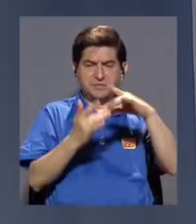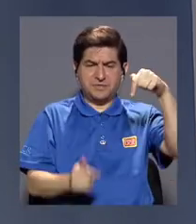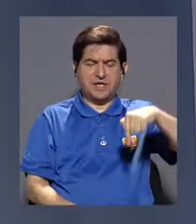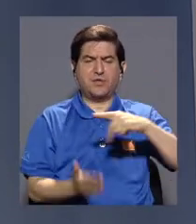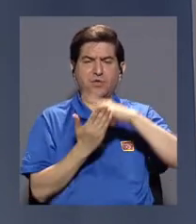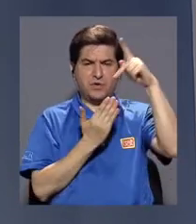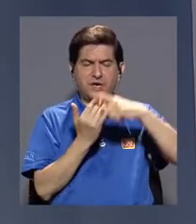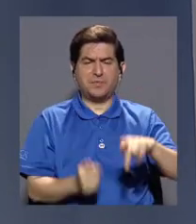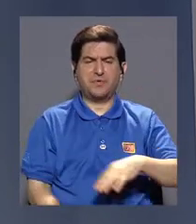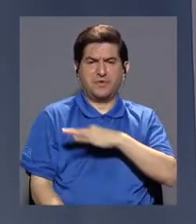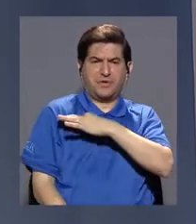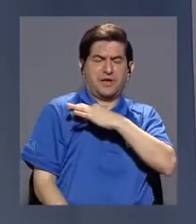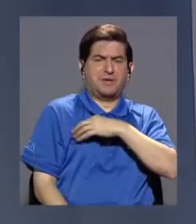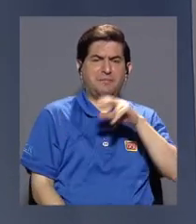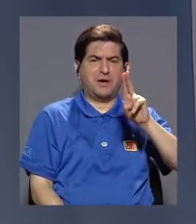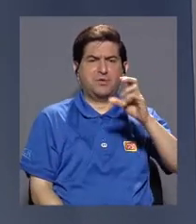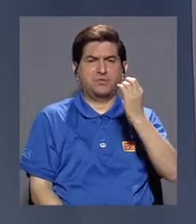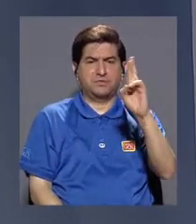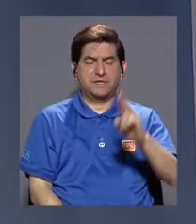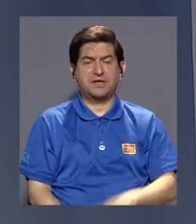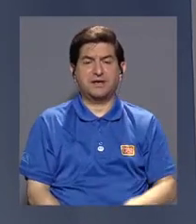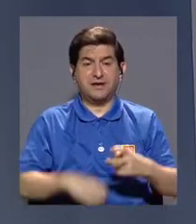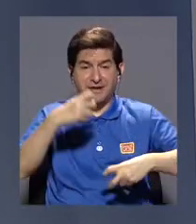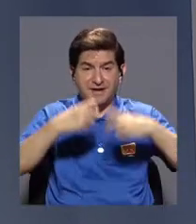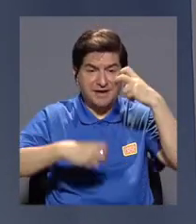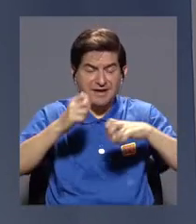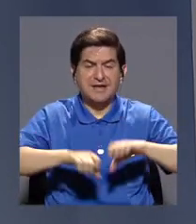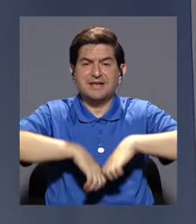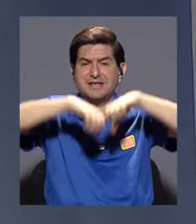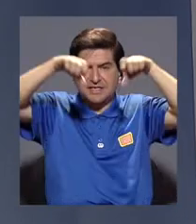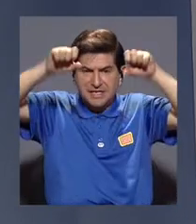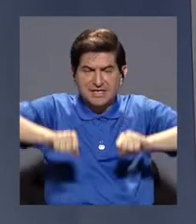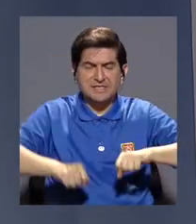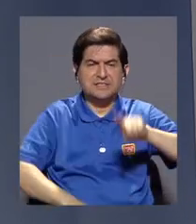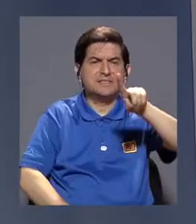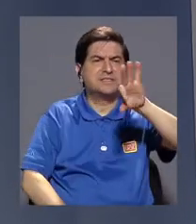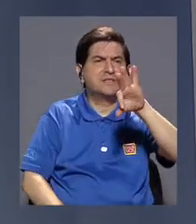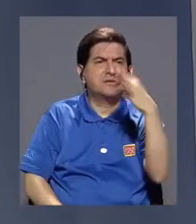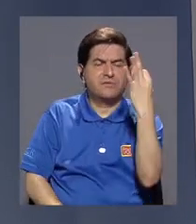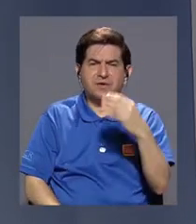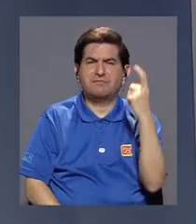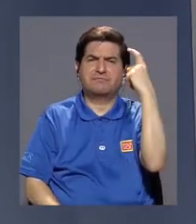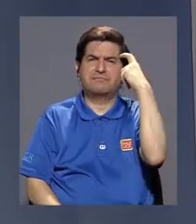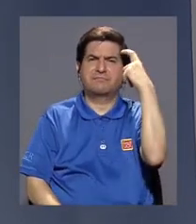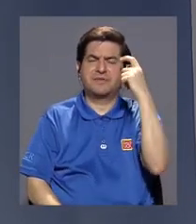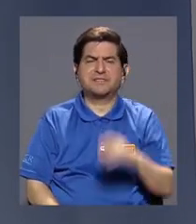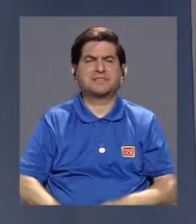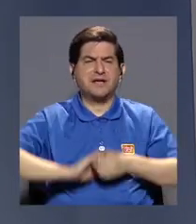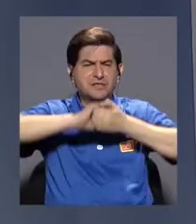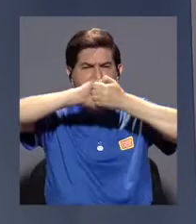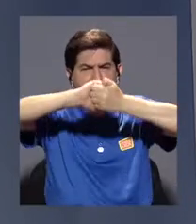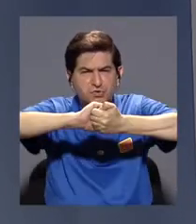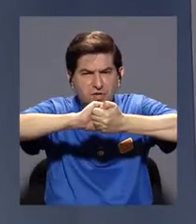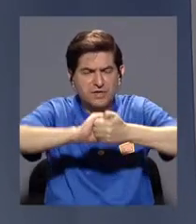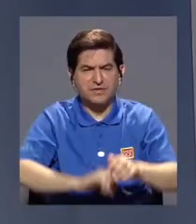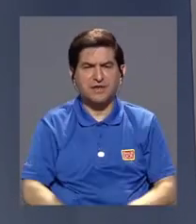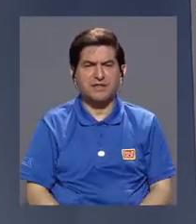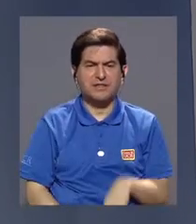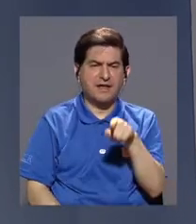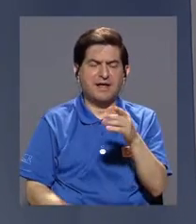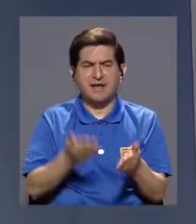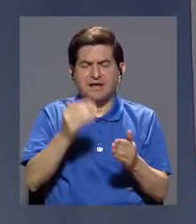Costa Rica, cuando dice que esta crisis en el sistema, de algún modo, cuando pensamos en solidaridad, le hace una